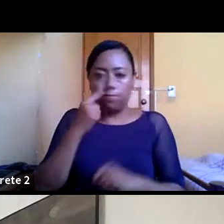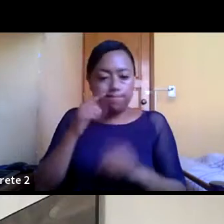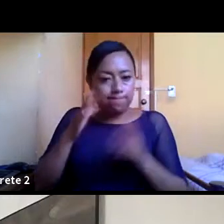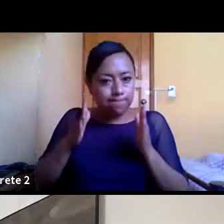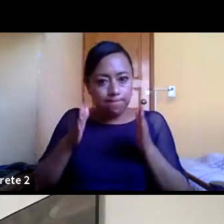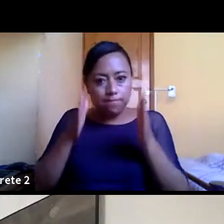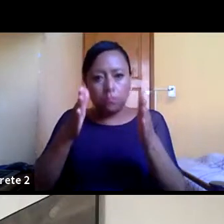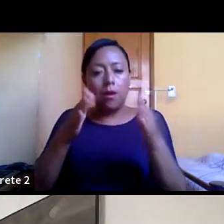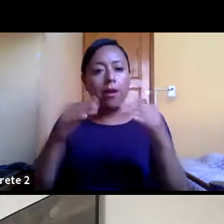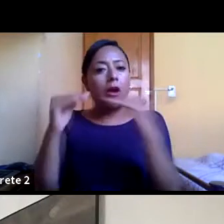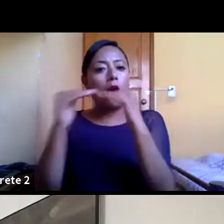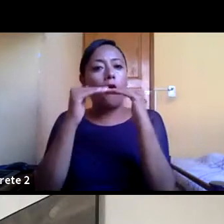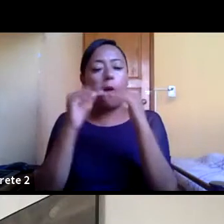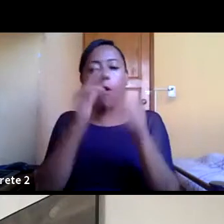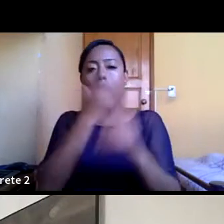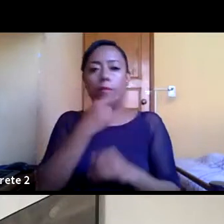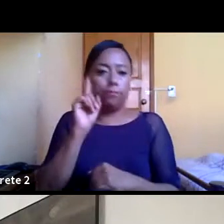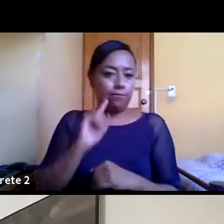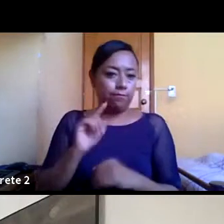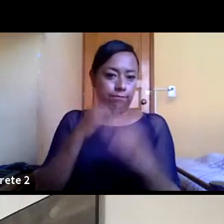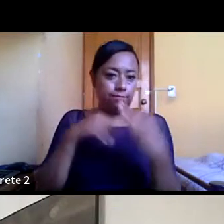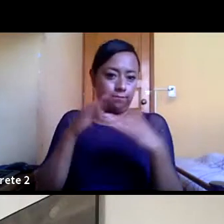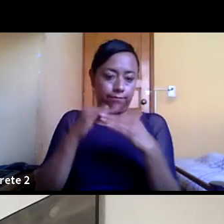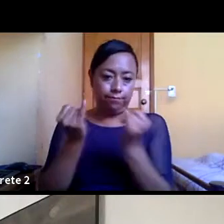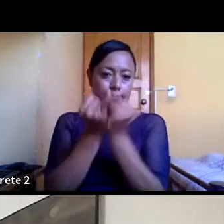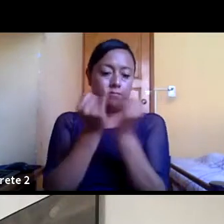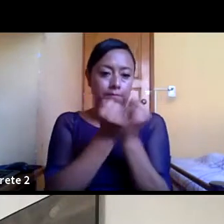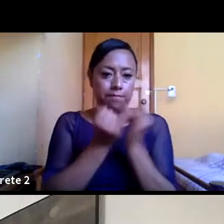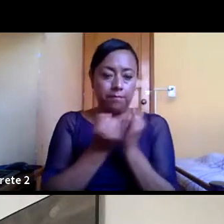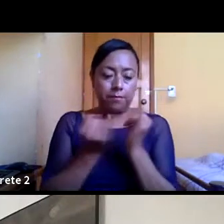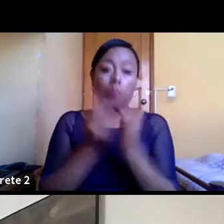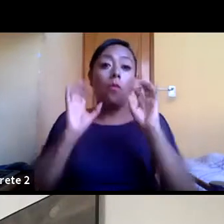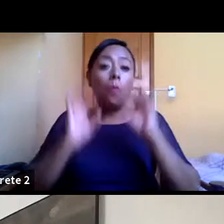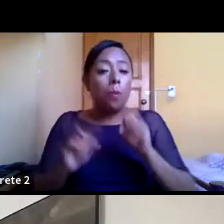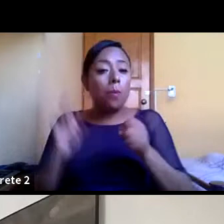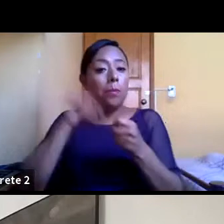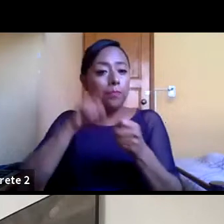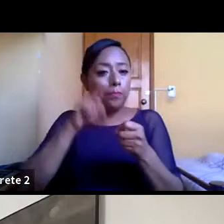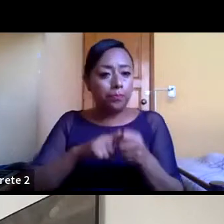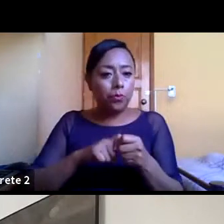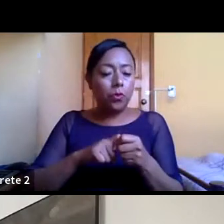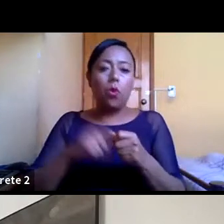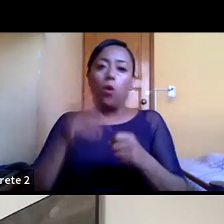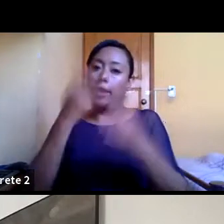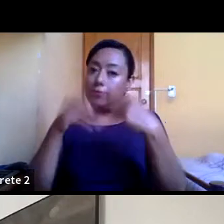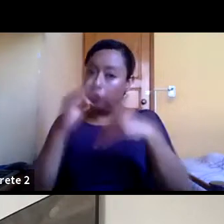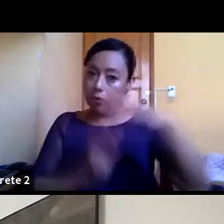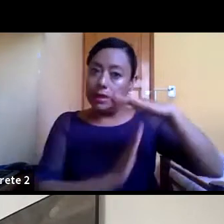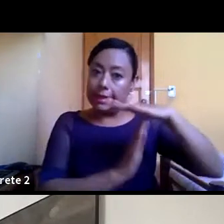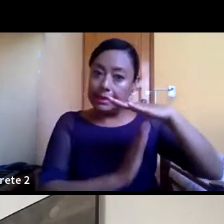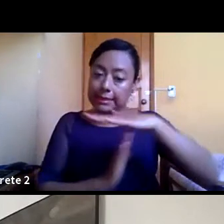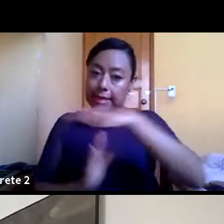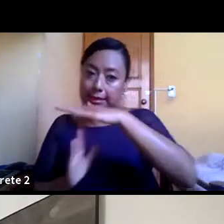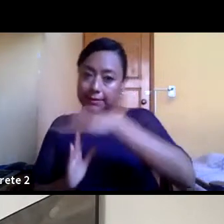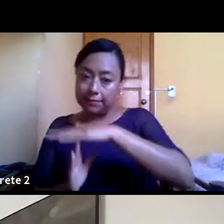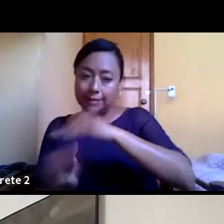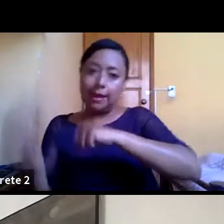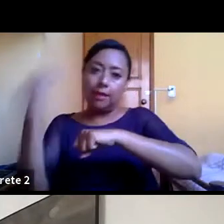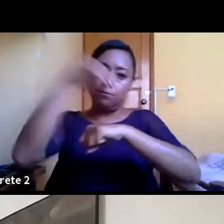que incorporáramos como elemento en todas las mesas a que